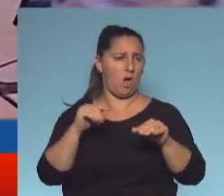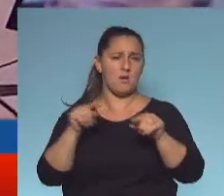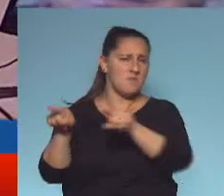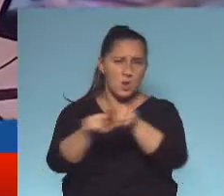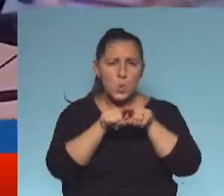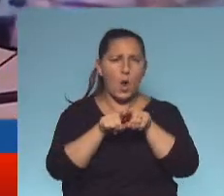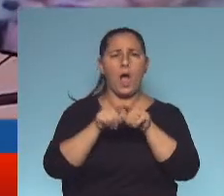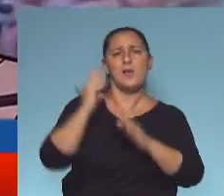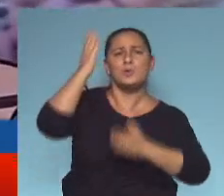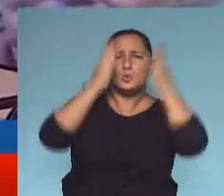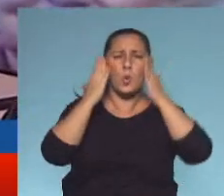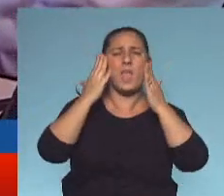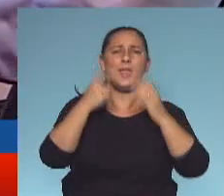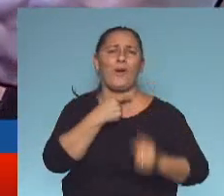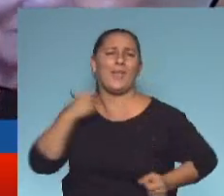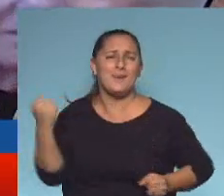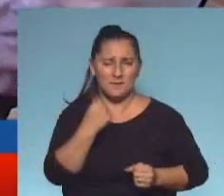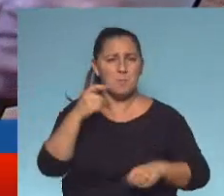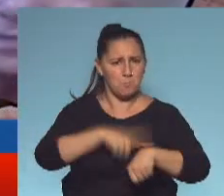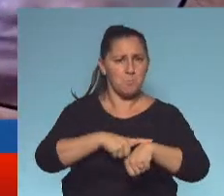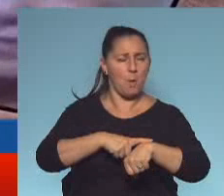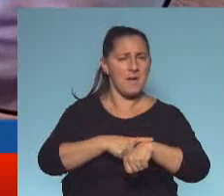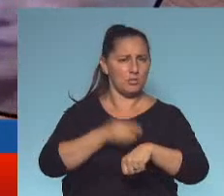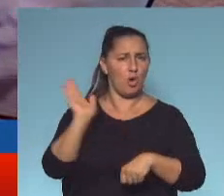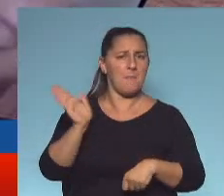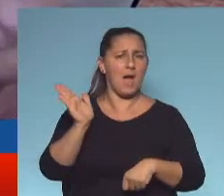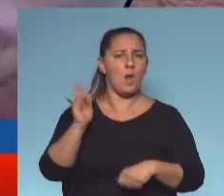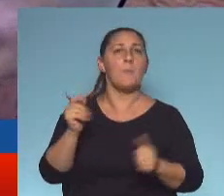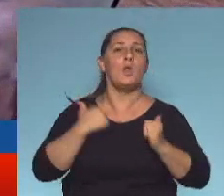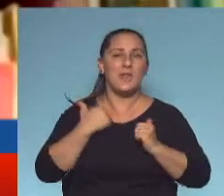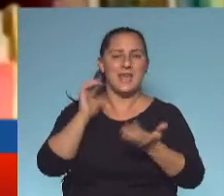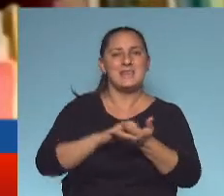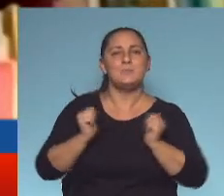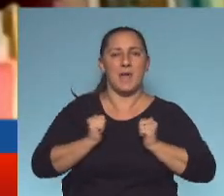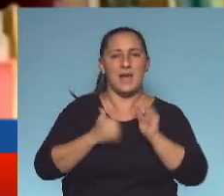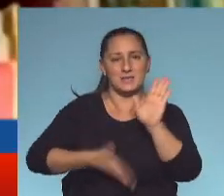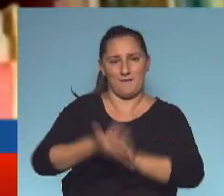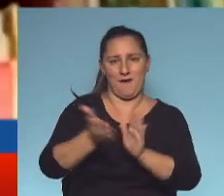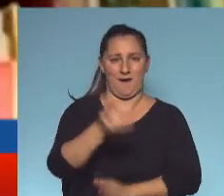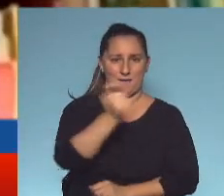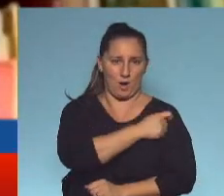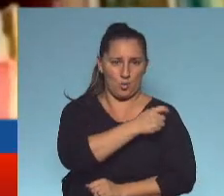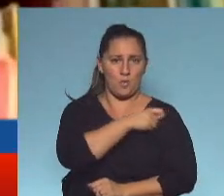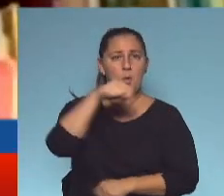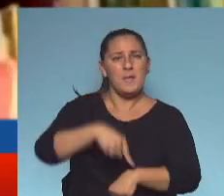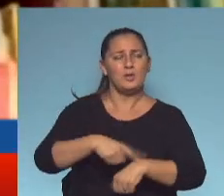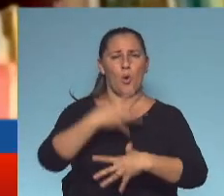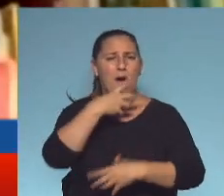sus sueños y anhelos que la están pasando muy mal, aunque esperanzados por la vacunación. No obstante, en estos tiempos de